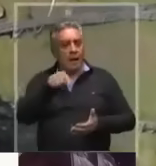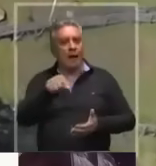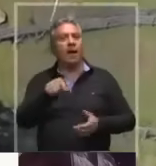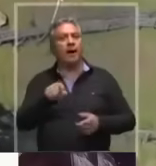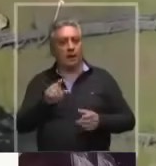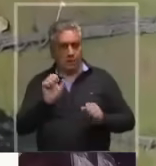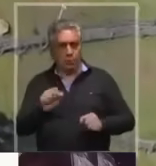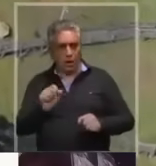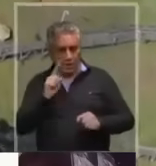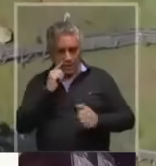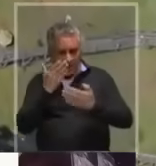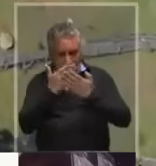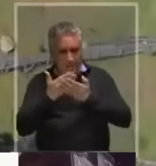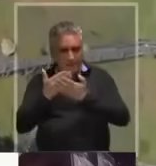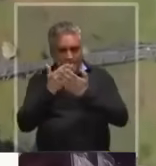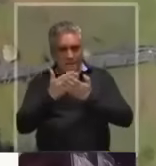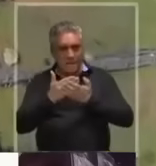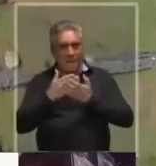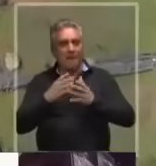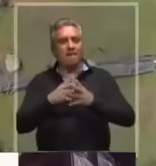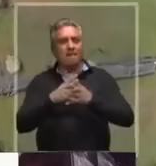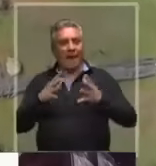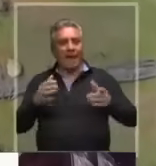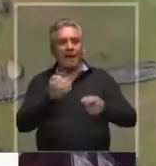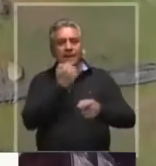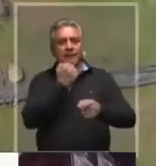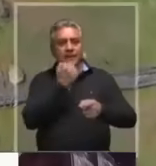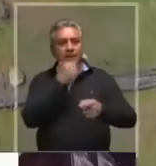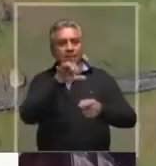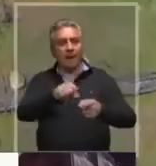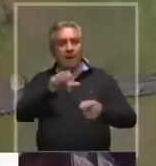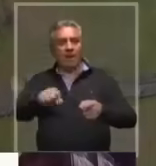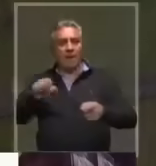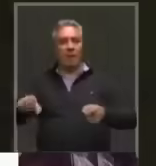errores. ¿Por qué no se escucharon estas alertas?